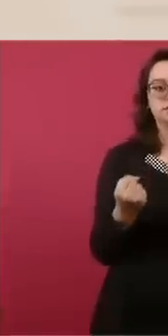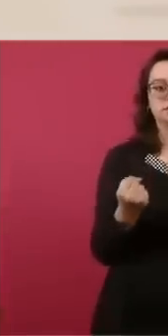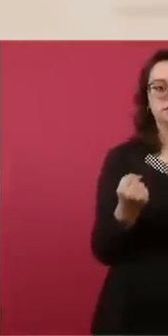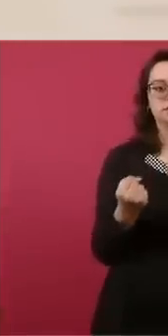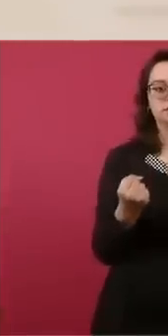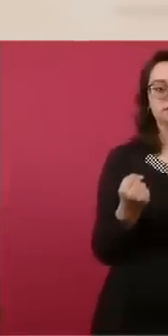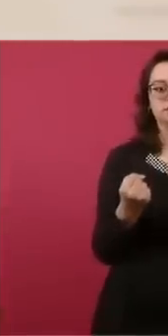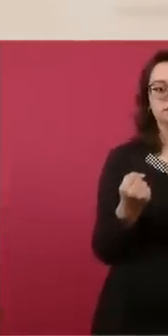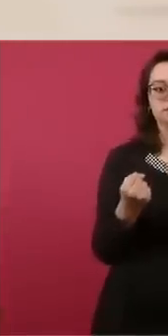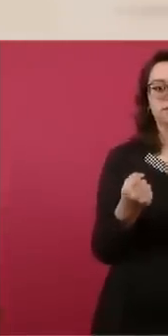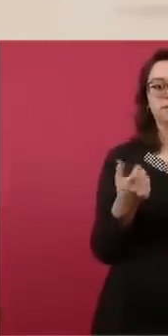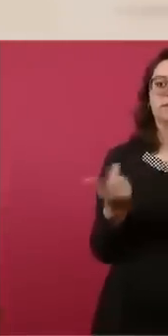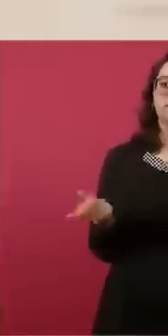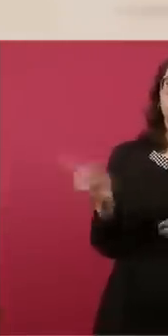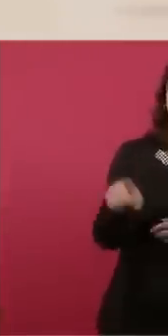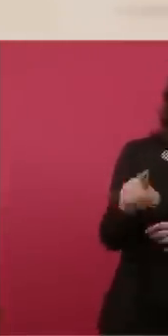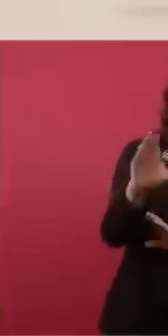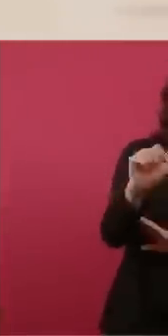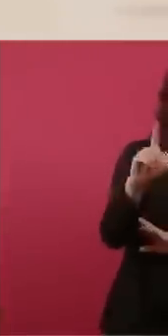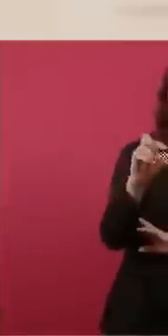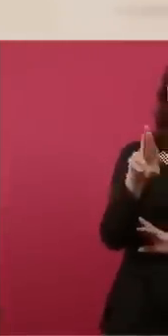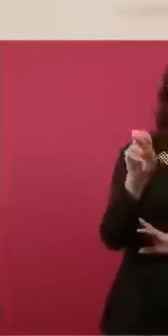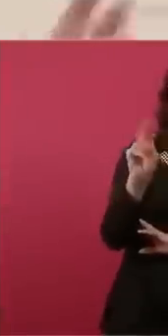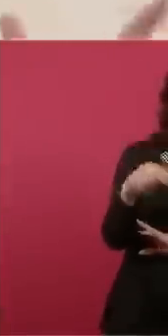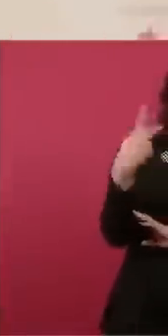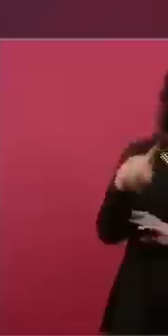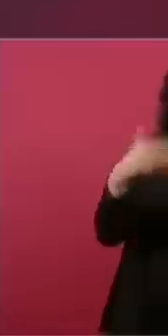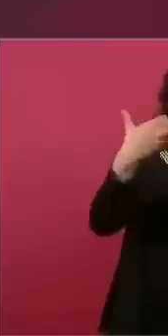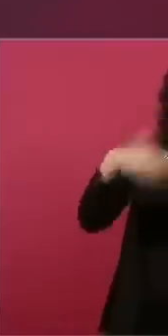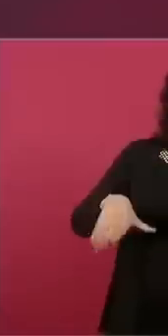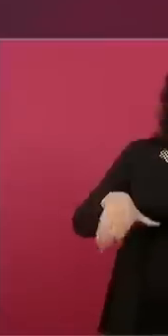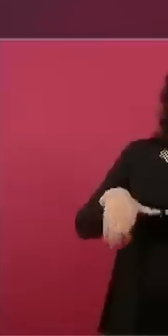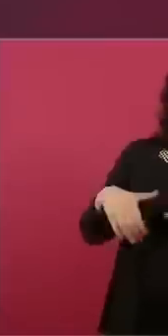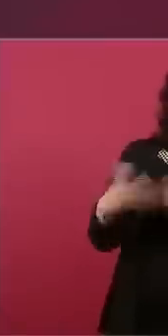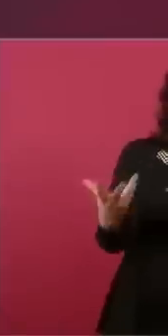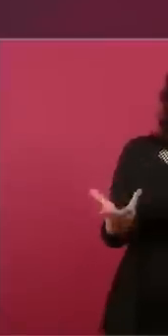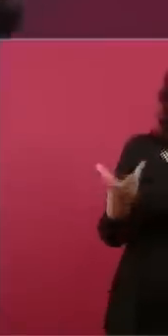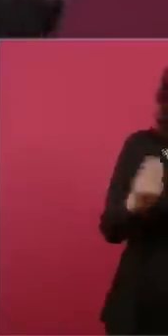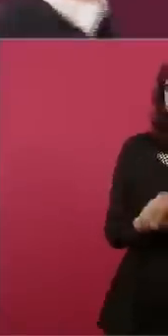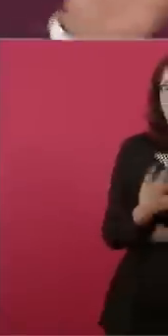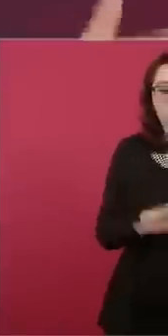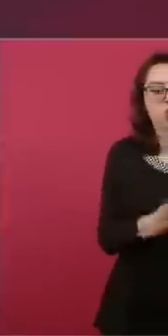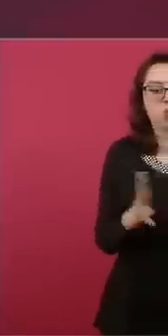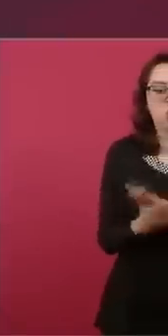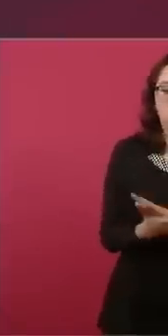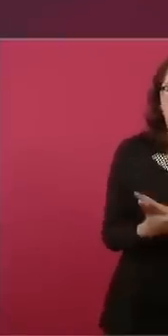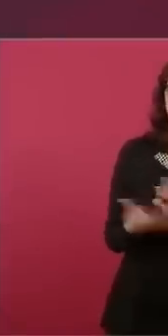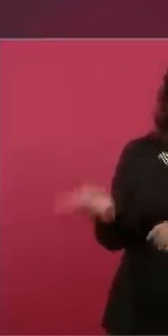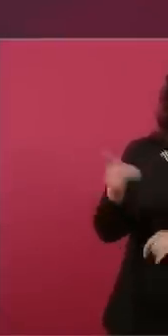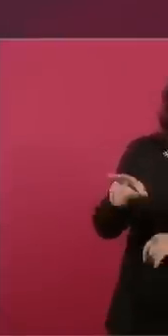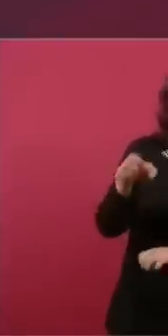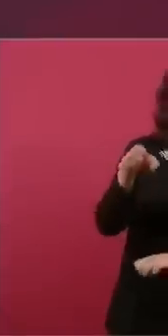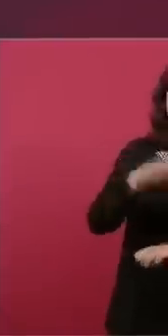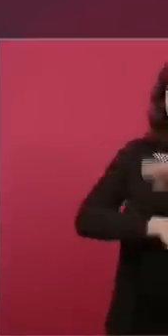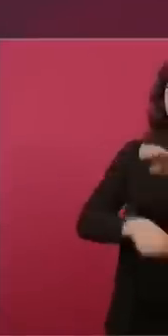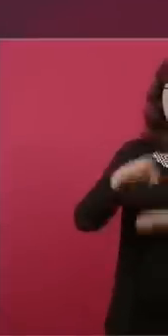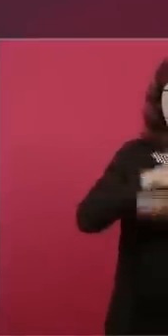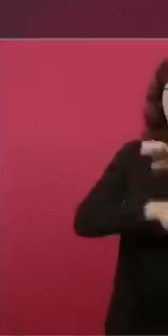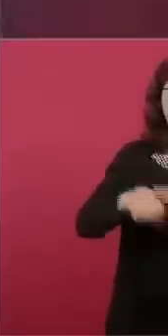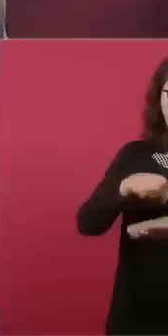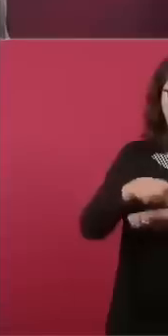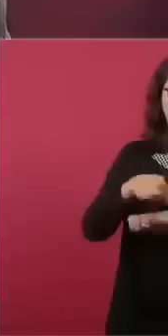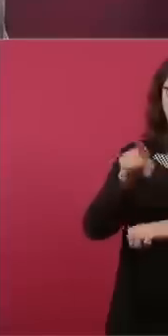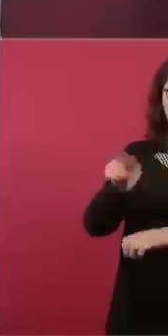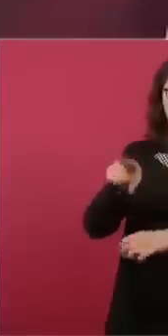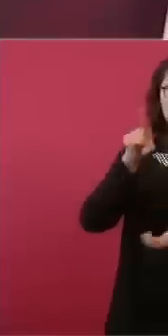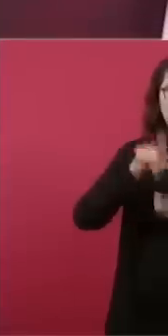y con el cuñado de Calderón y de Brando, que tenía una empresa. Dice que esa empresa fue la que asesoró para el